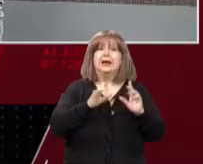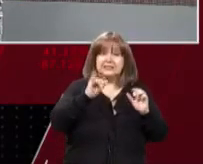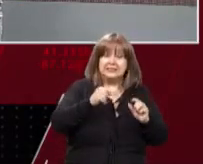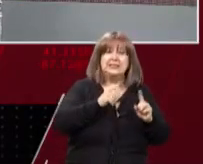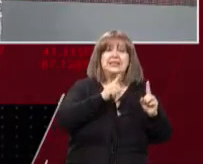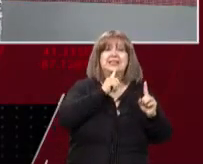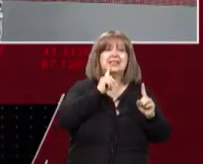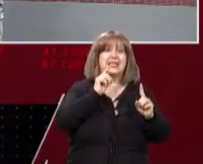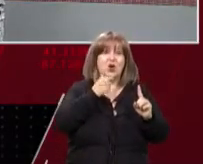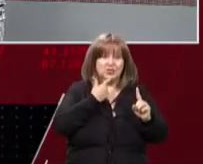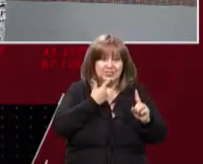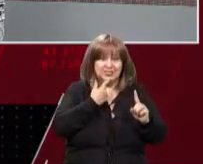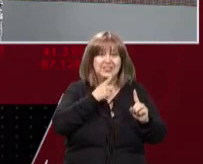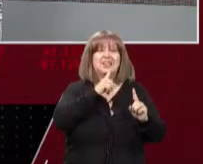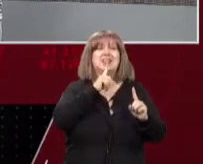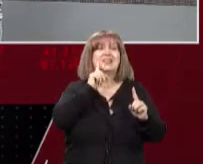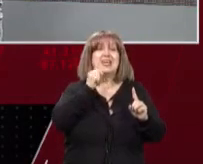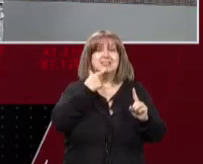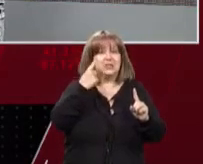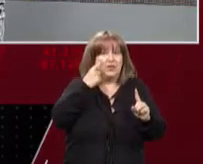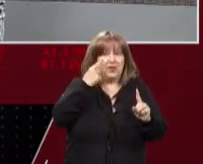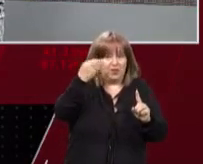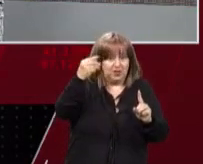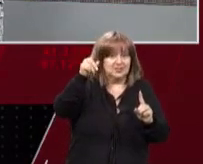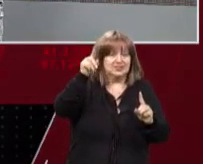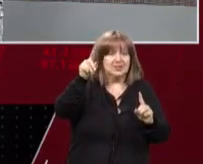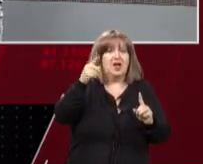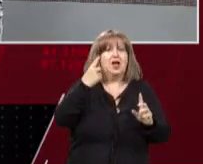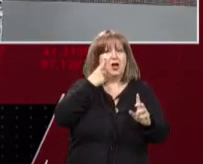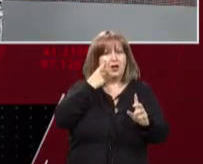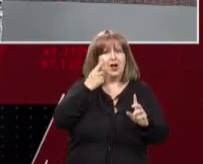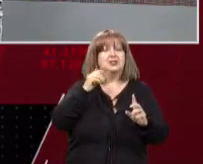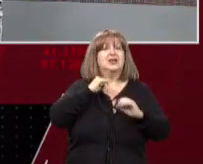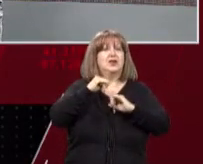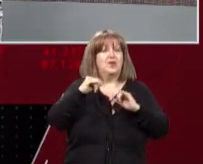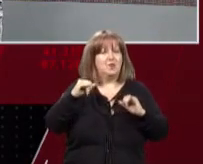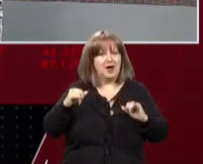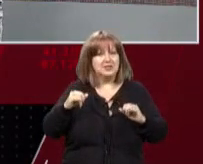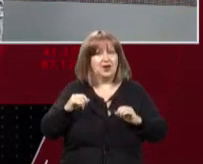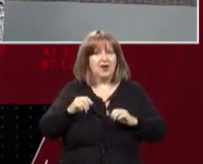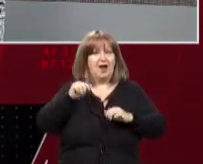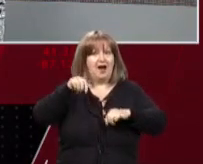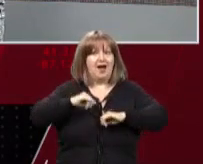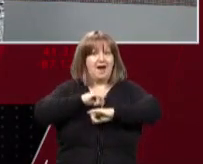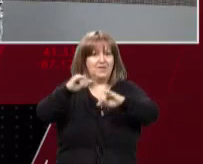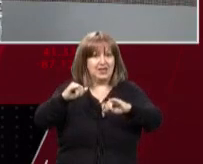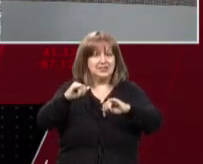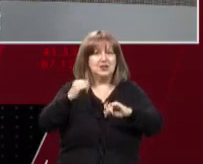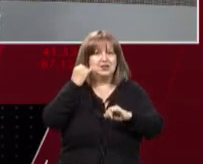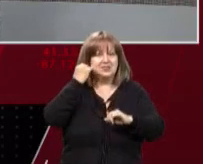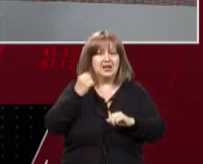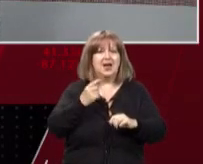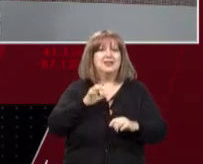y tías que están vivos actualmente y que conocen la información y han recibido la noticia y que